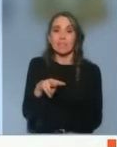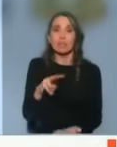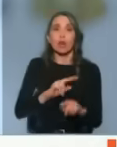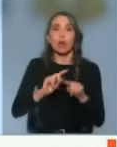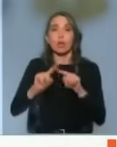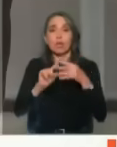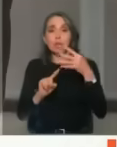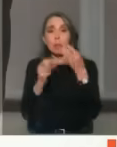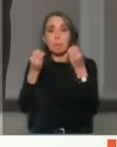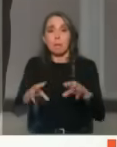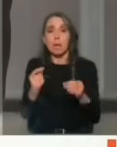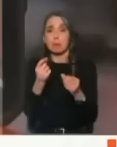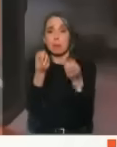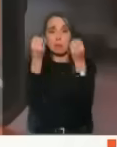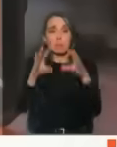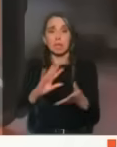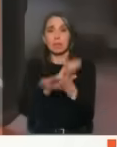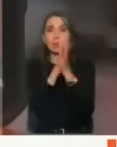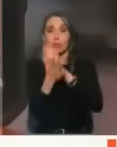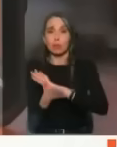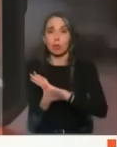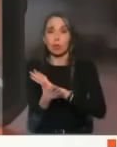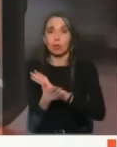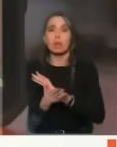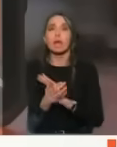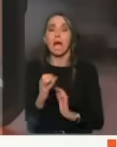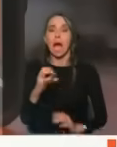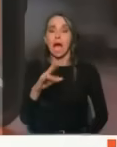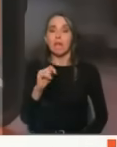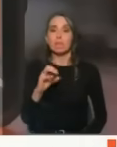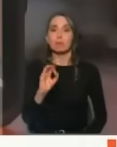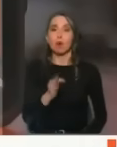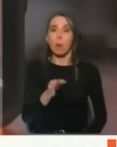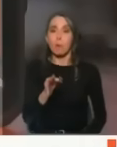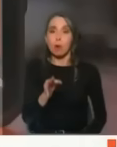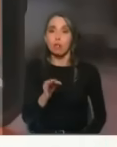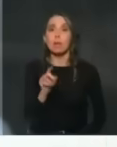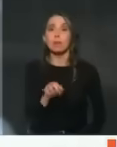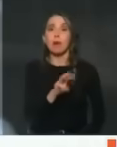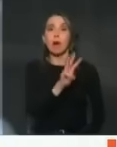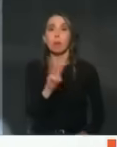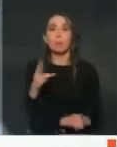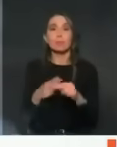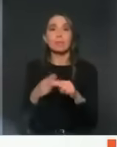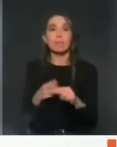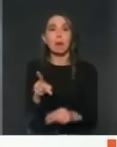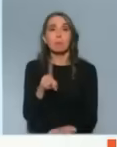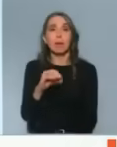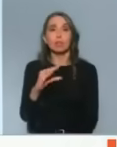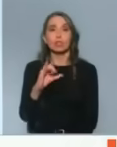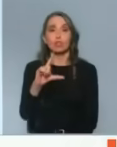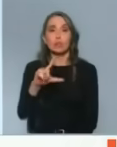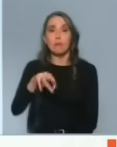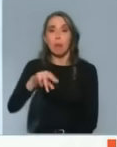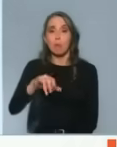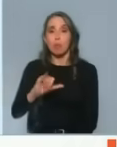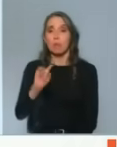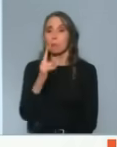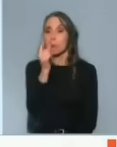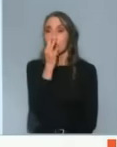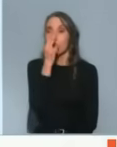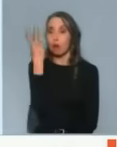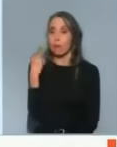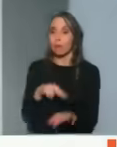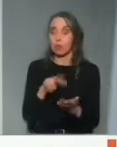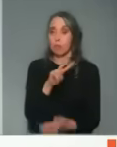puras pérdidas y perdí todo. ¿Las criptomonedas esta vez? Todo habría ocurrido mediante una plataforma de nombre Social Money, que fue creada el 1 de noviembre del